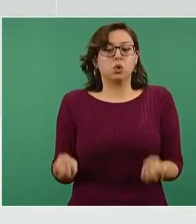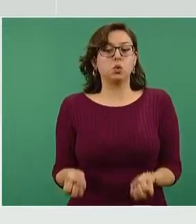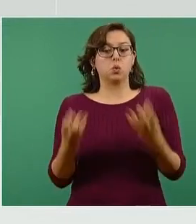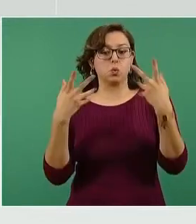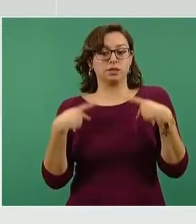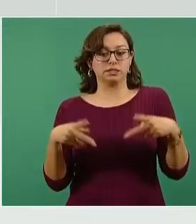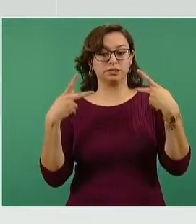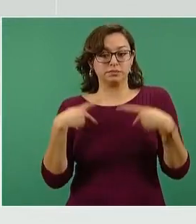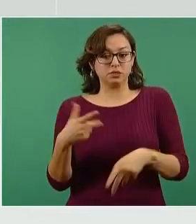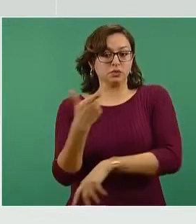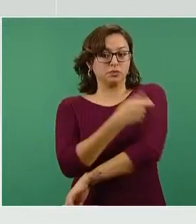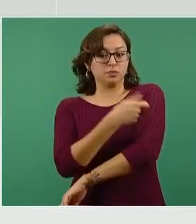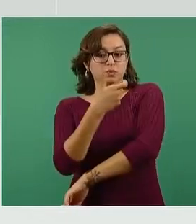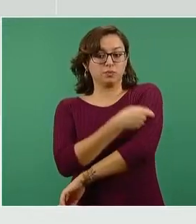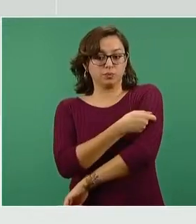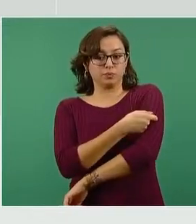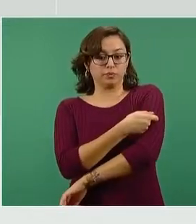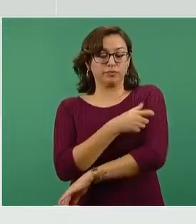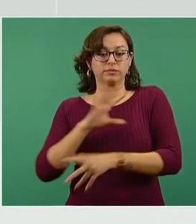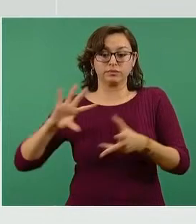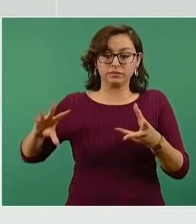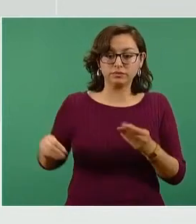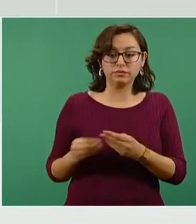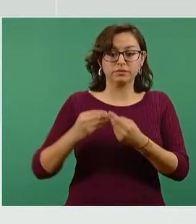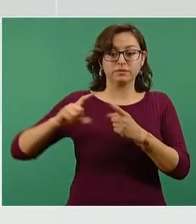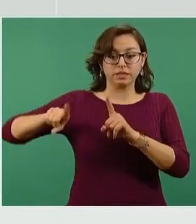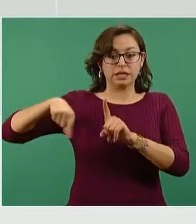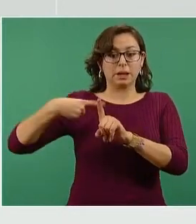presentadas ayer. En las sumas, cuando